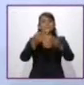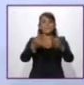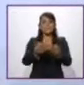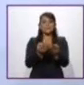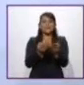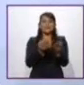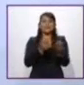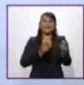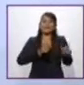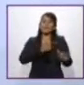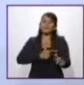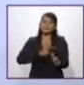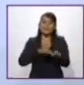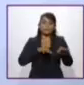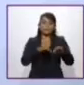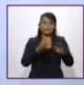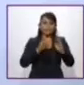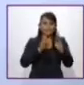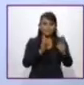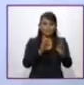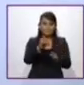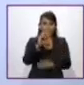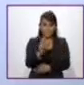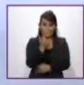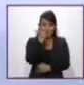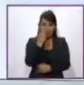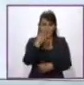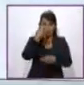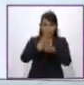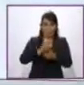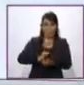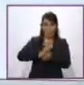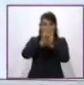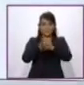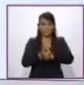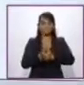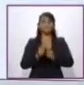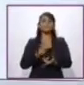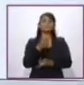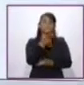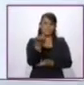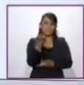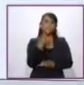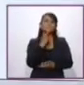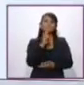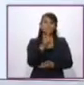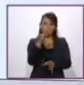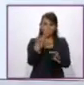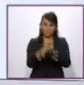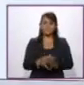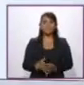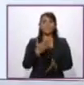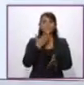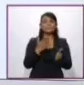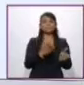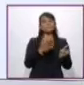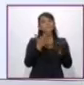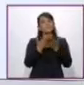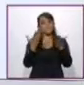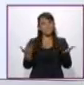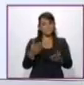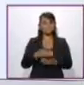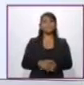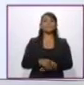Recuerda, la cuarta transformación es tu respuesta. Gracias, candidata. Ahora es el turno de la candidata